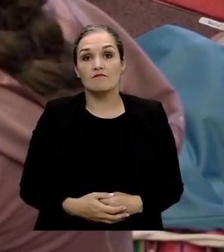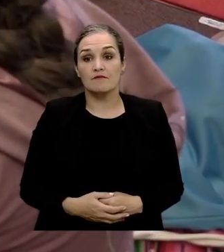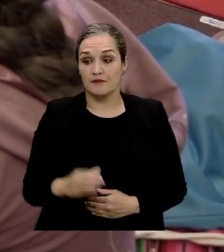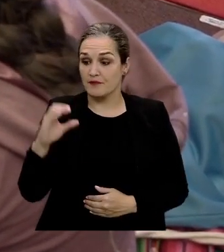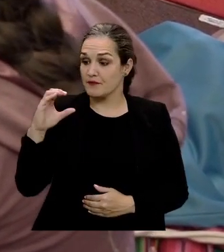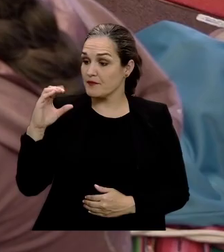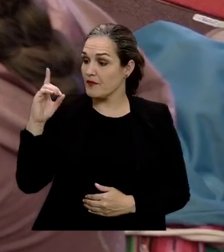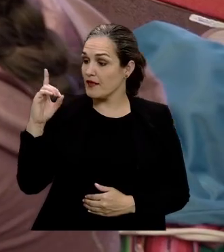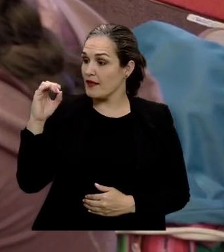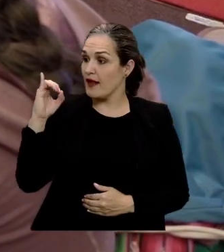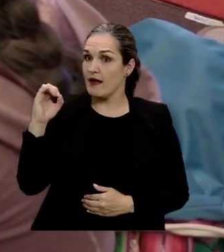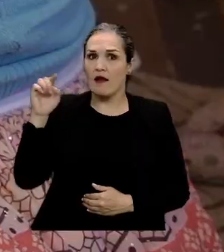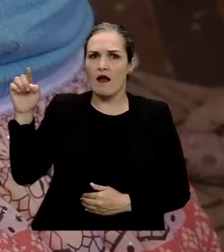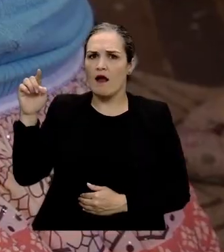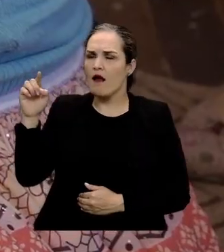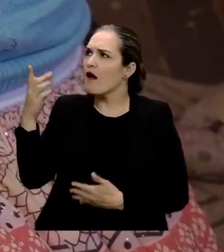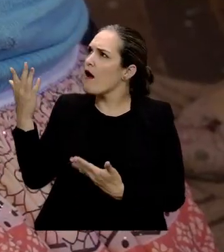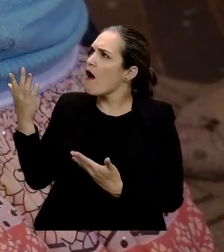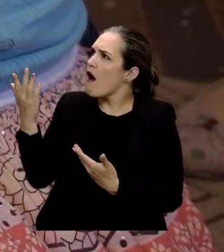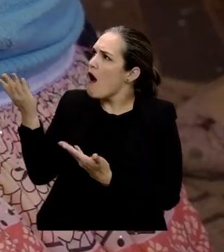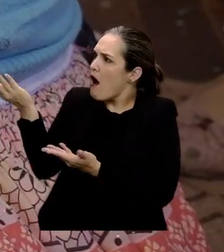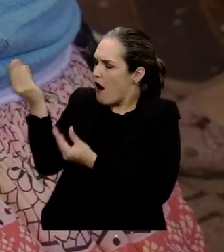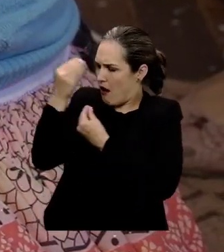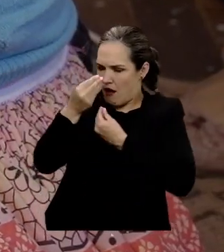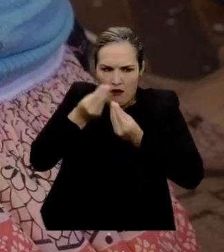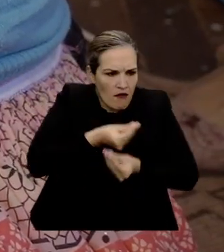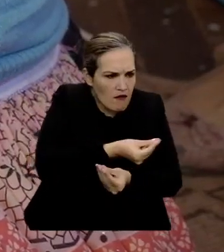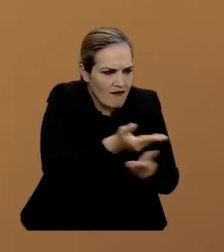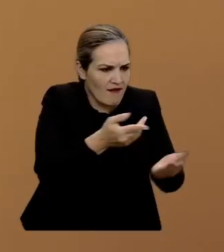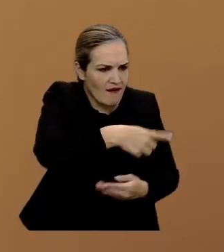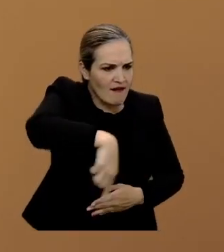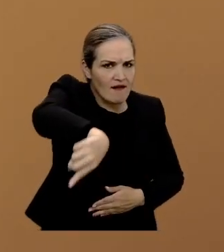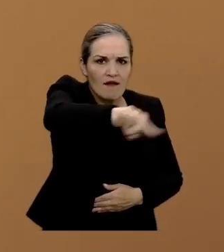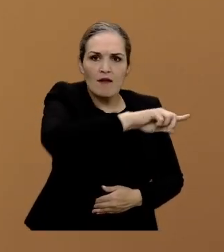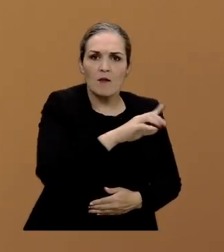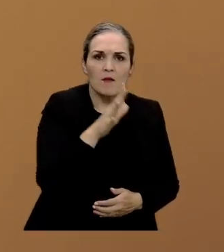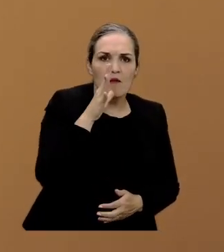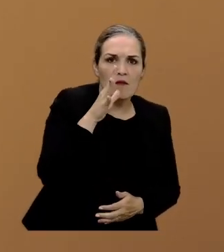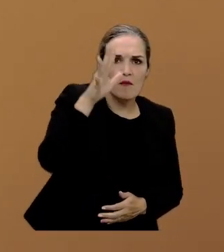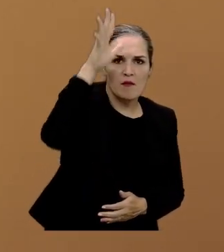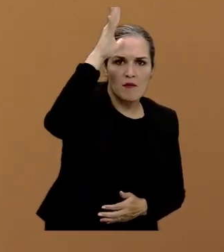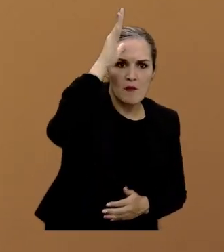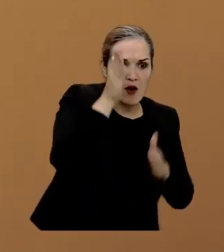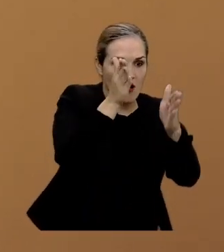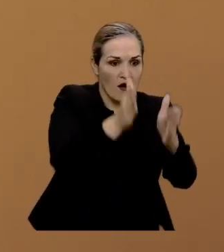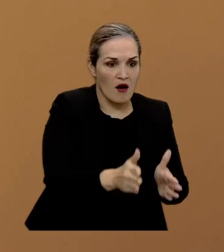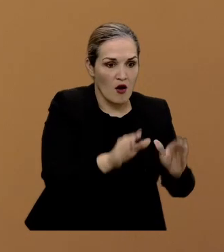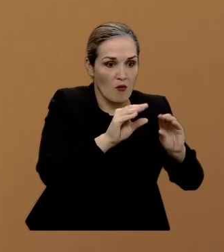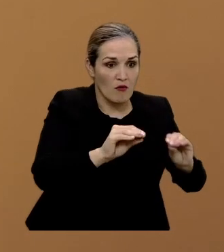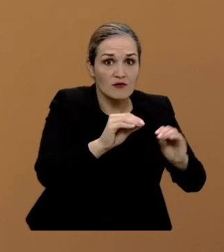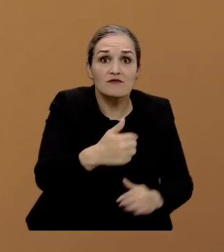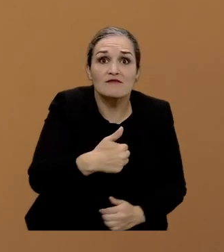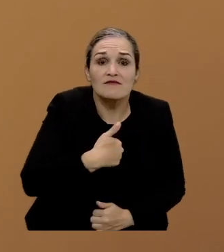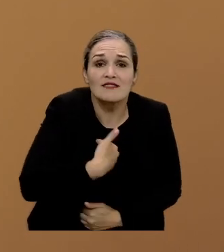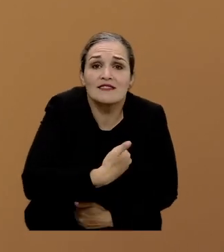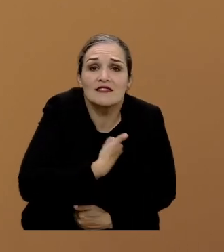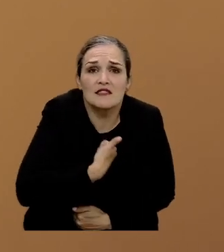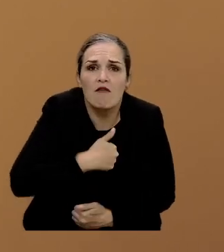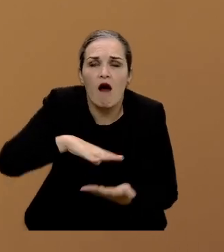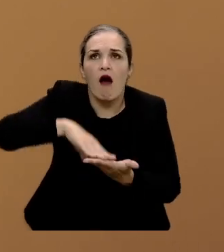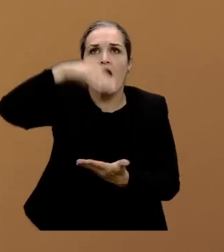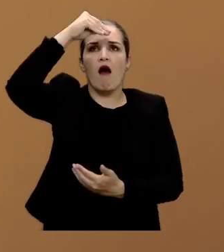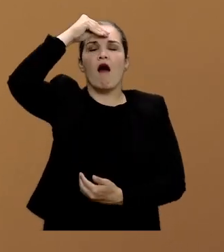CDI ayudó a comprender a los papás, a las mismas maestras, a mí también, de que